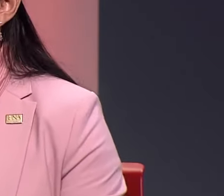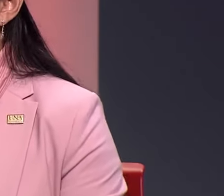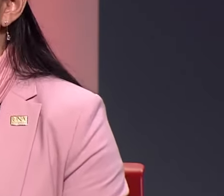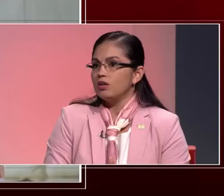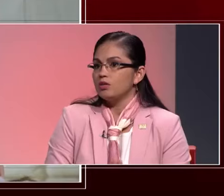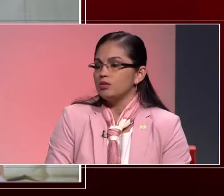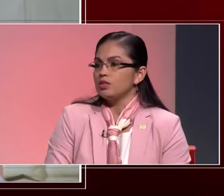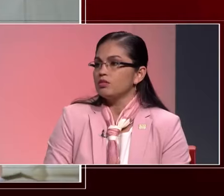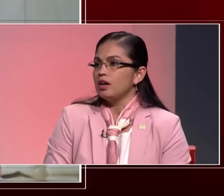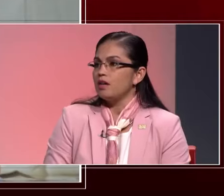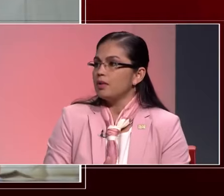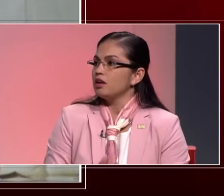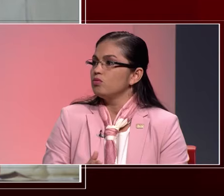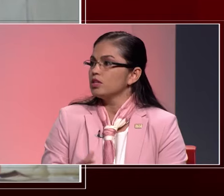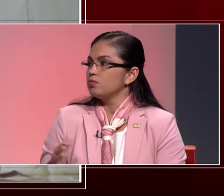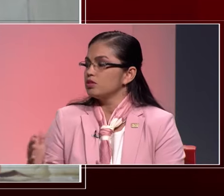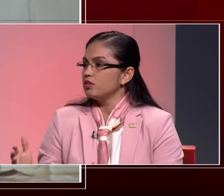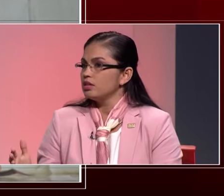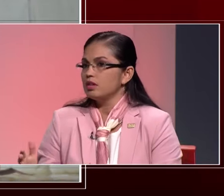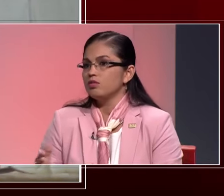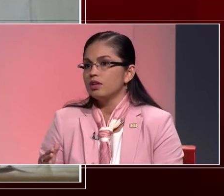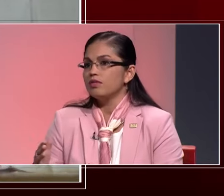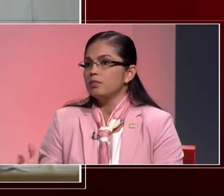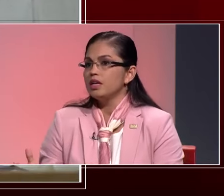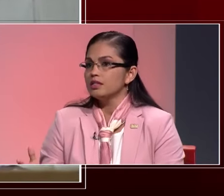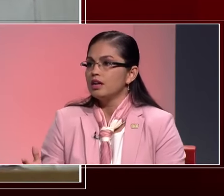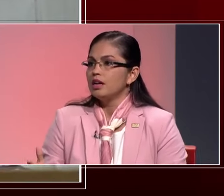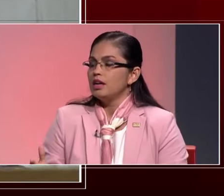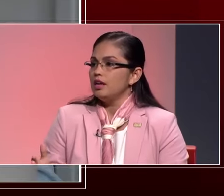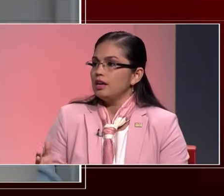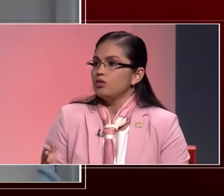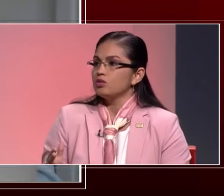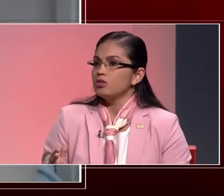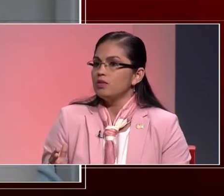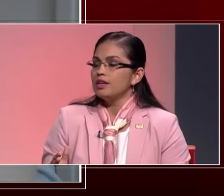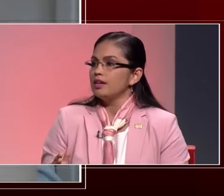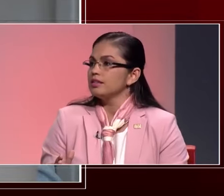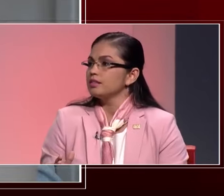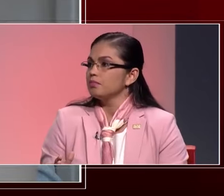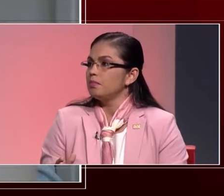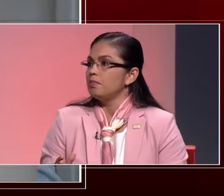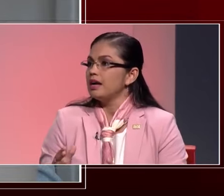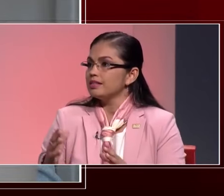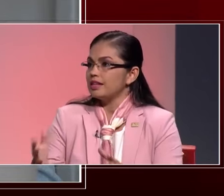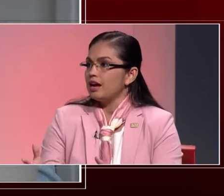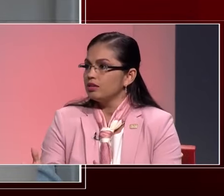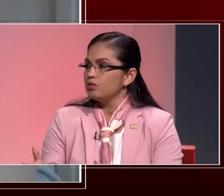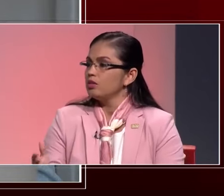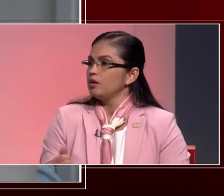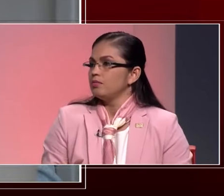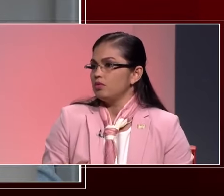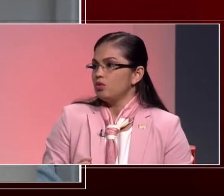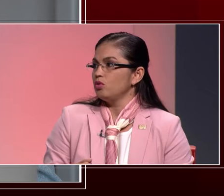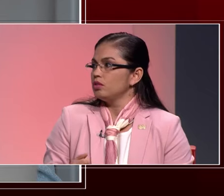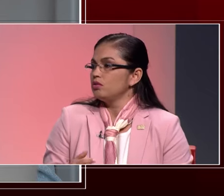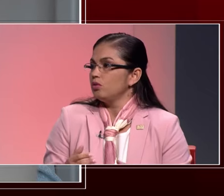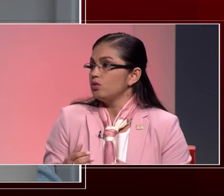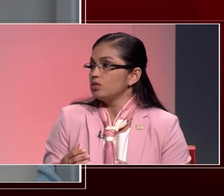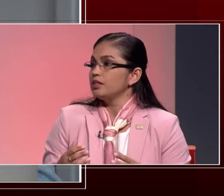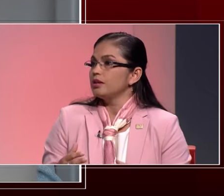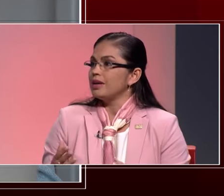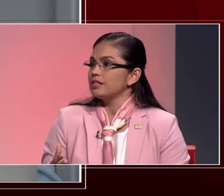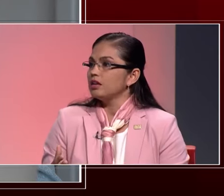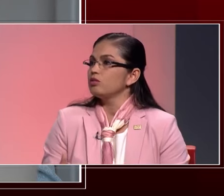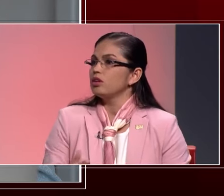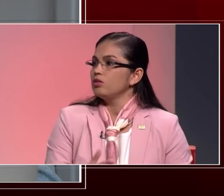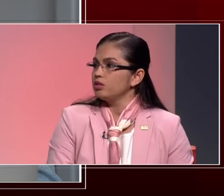generalizado, ¿verdad? Como se mencionaba, para algunas personas y algunas familias, el costo de vida es más alto